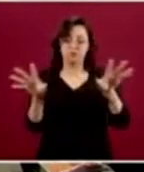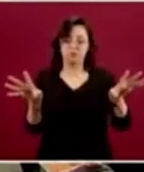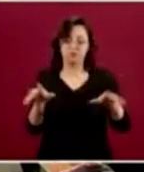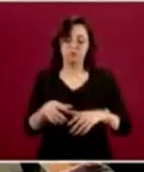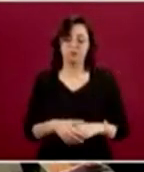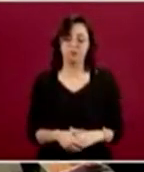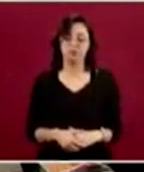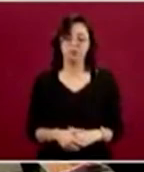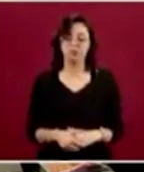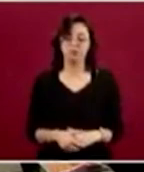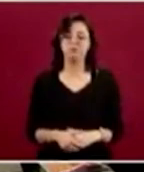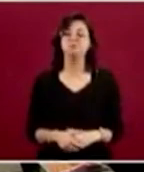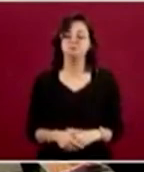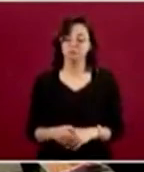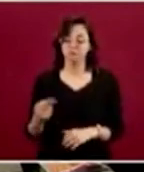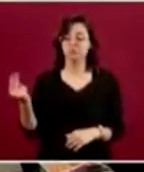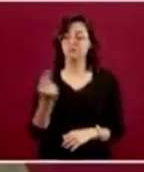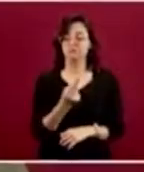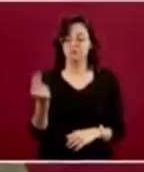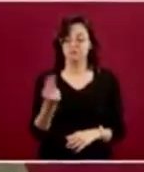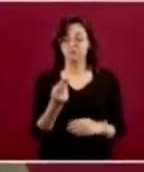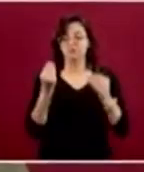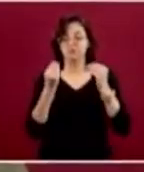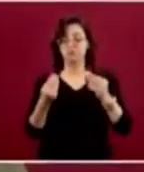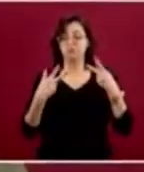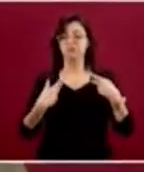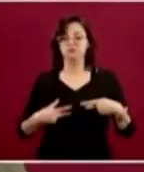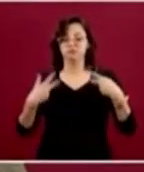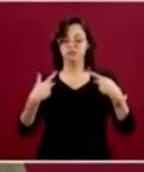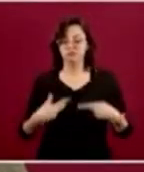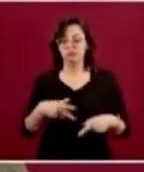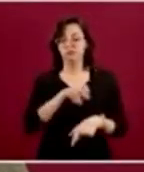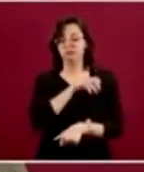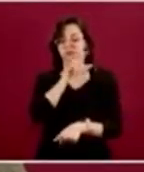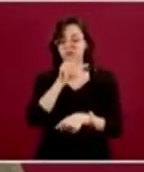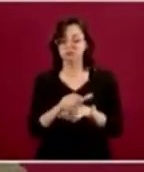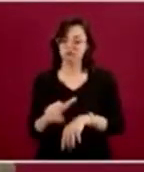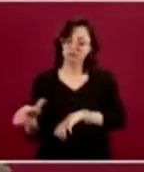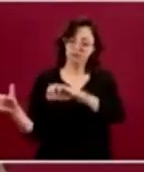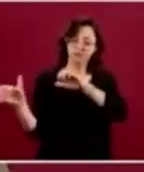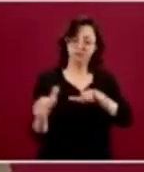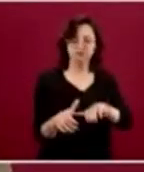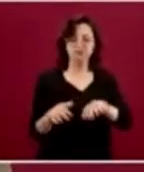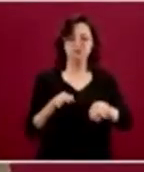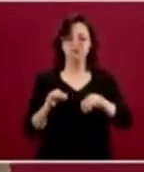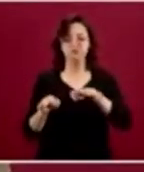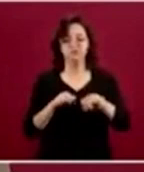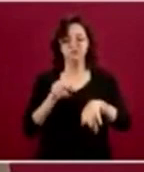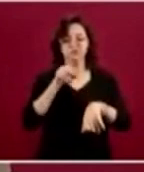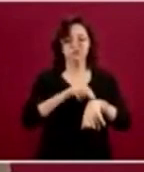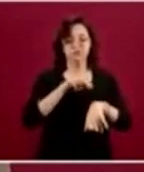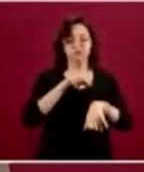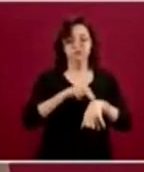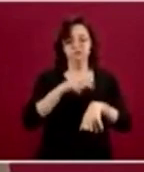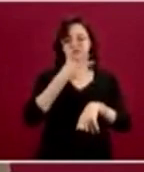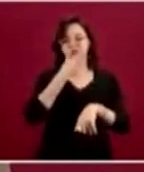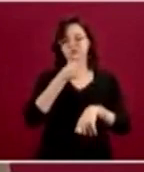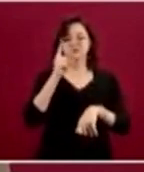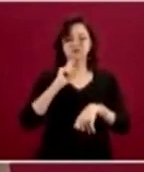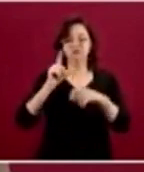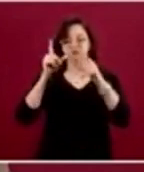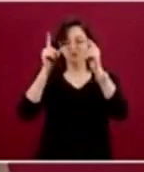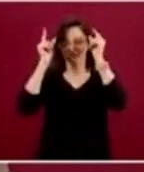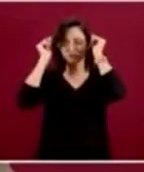Necesitamos un número importante de recurso humano especializado, tanto de enfermeras y enfermeros como médicos